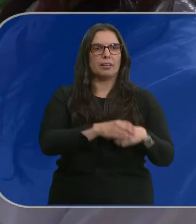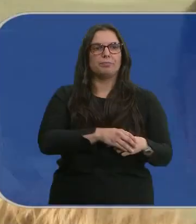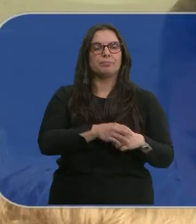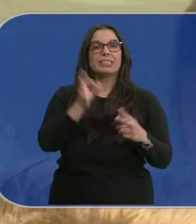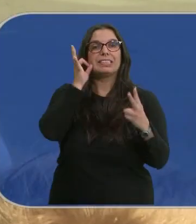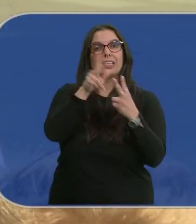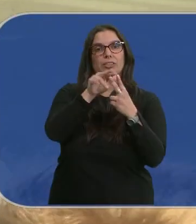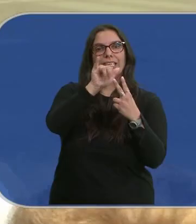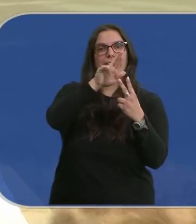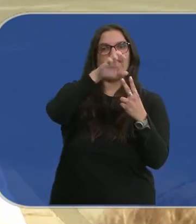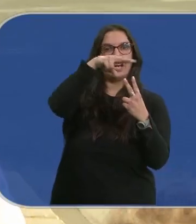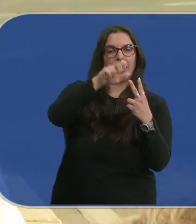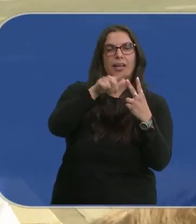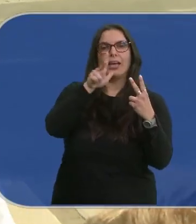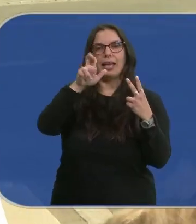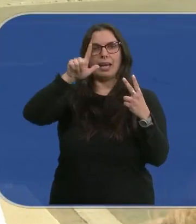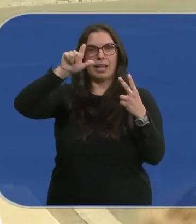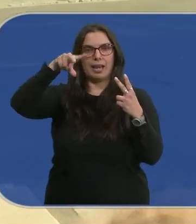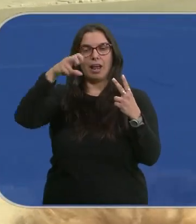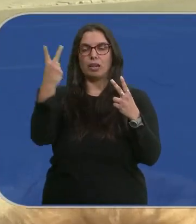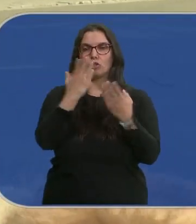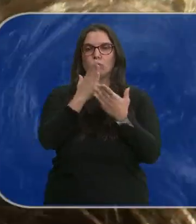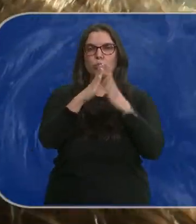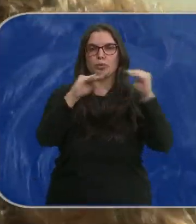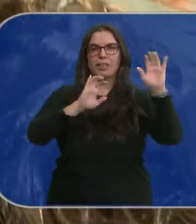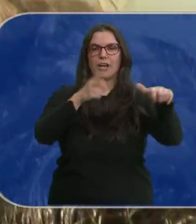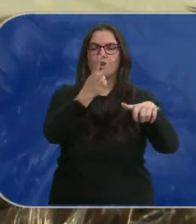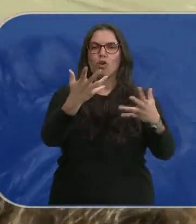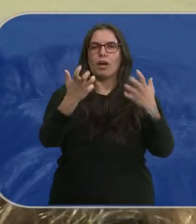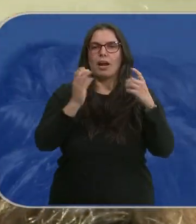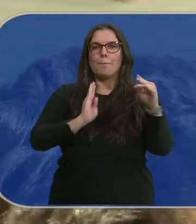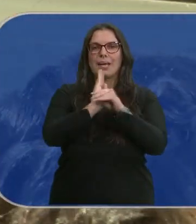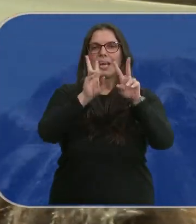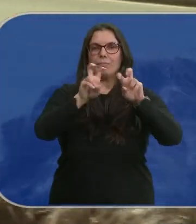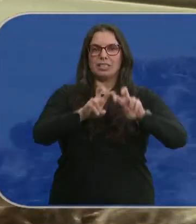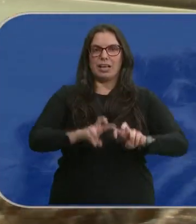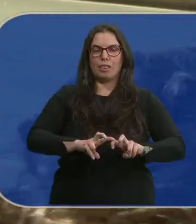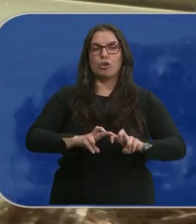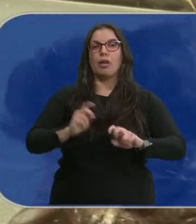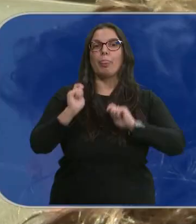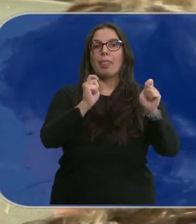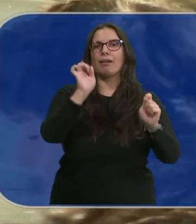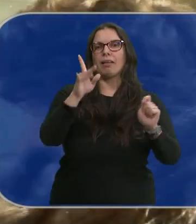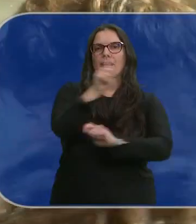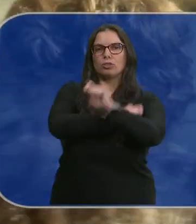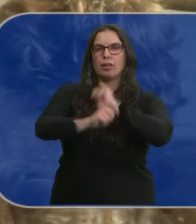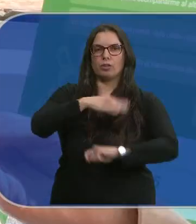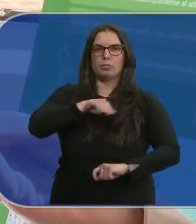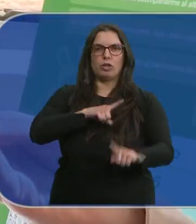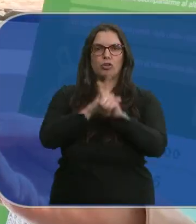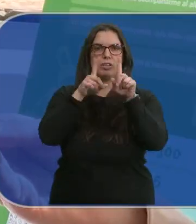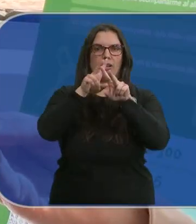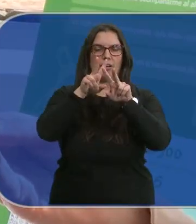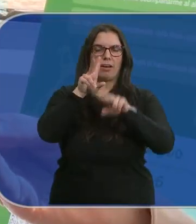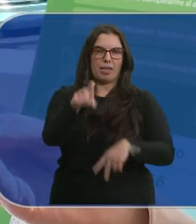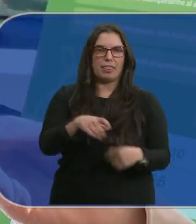Irene y Elena son estudiantes de la Universidad de León y las dos han sido beneficiarias de becas de investigación de la Asociación Española contra el Cáncer. Lo